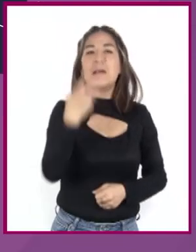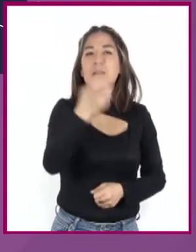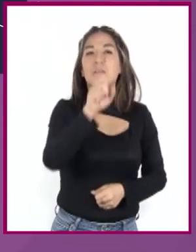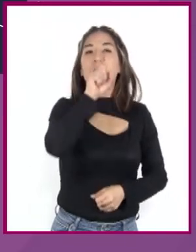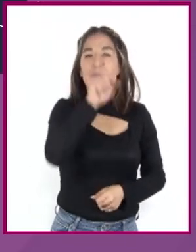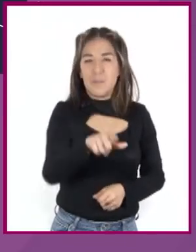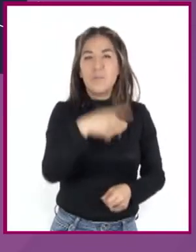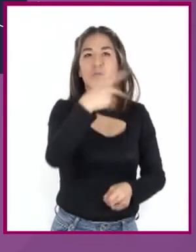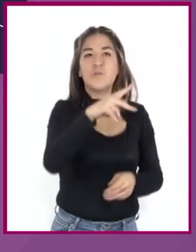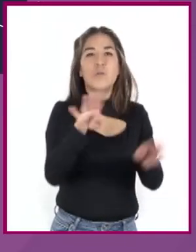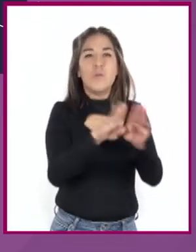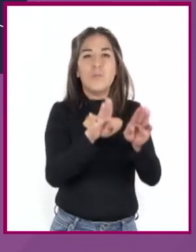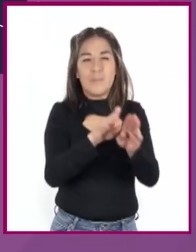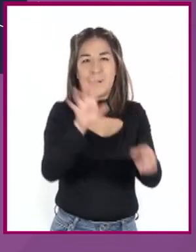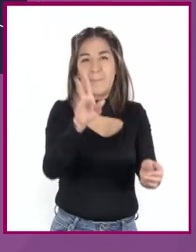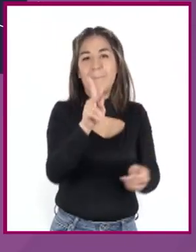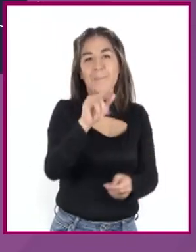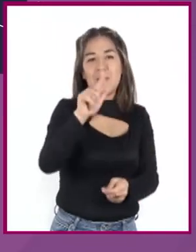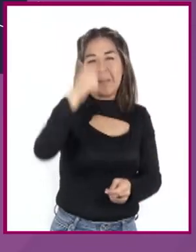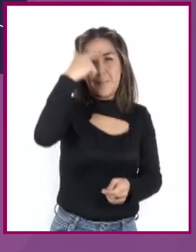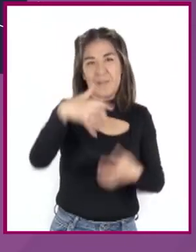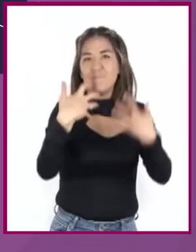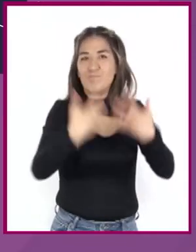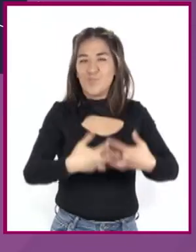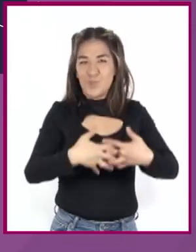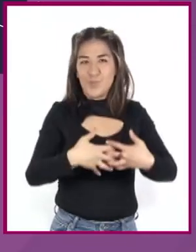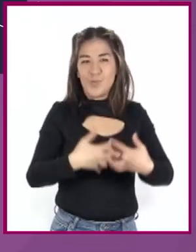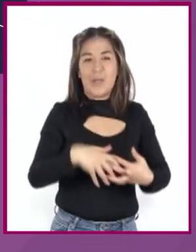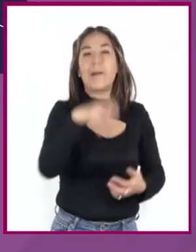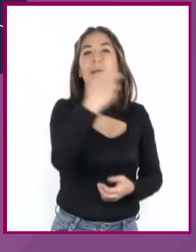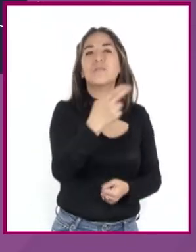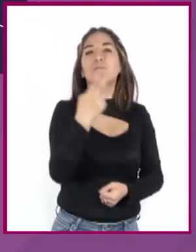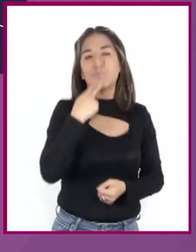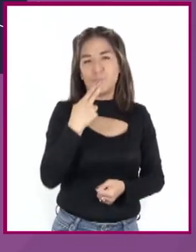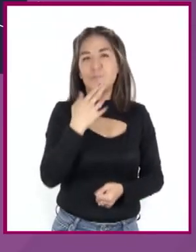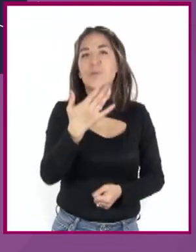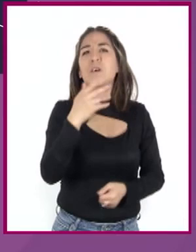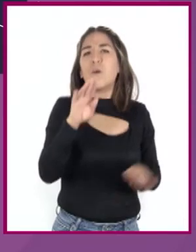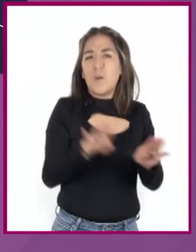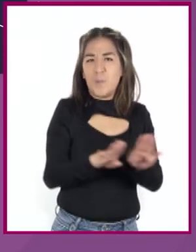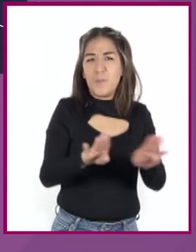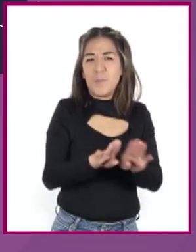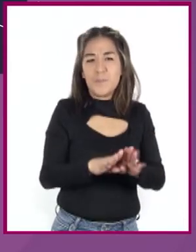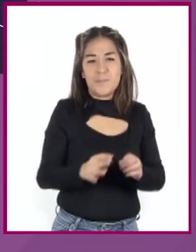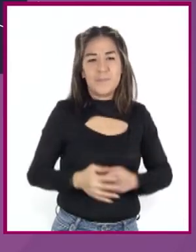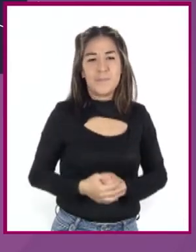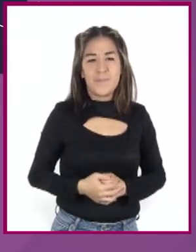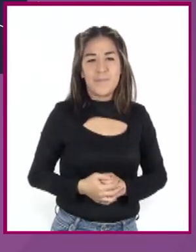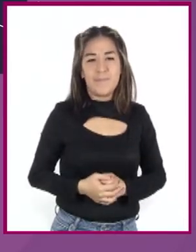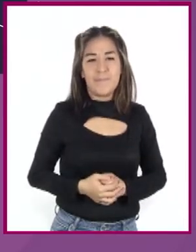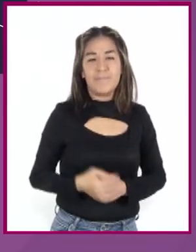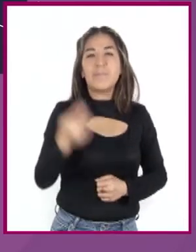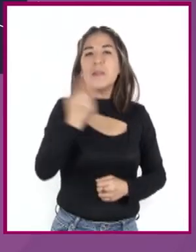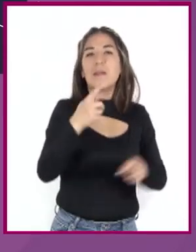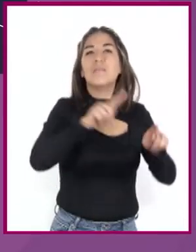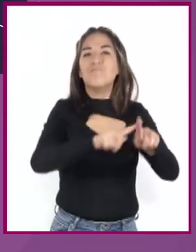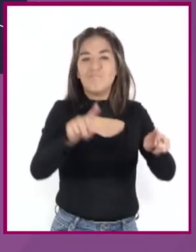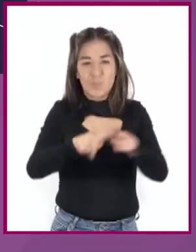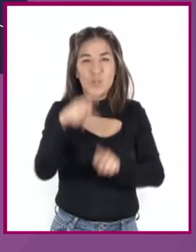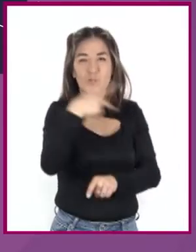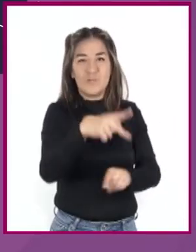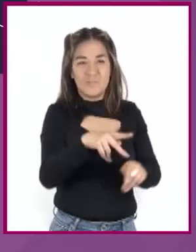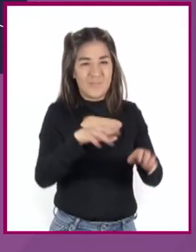de energía, como las pilas de combustible. Para su funcionamiento, el satélite requiere de diferentes computadoras